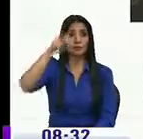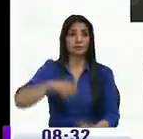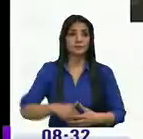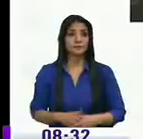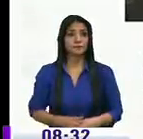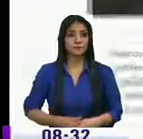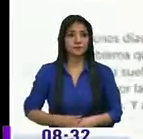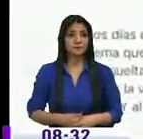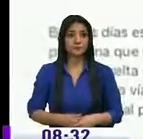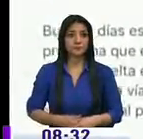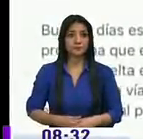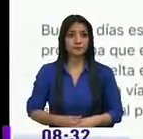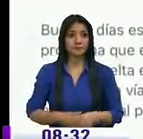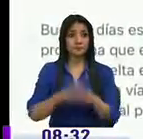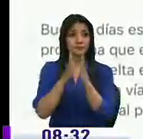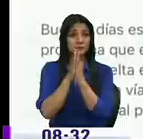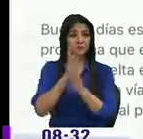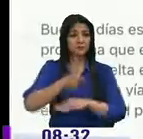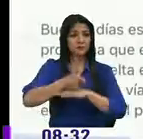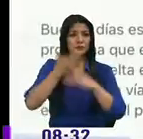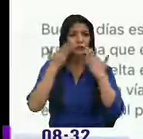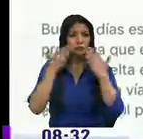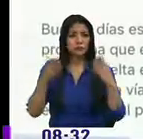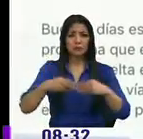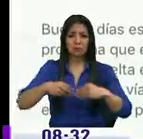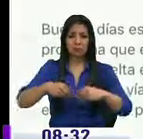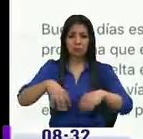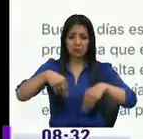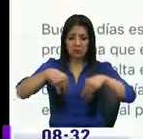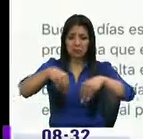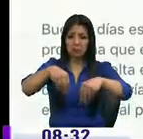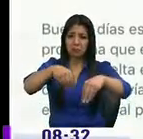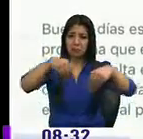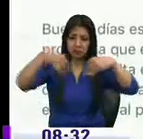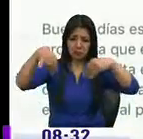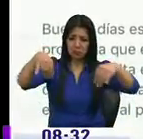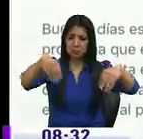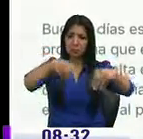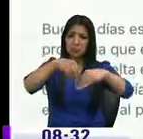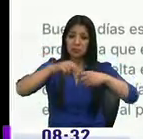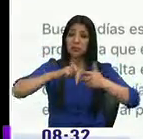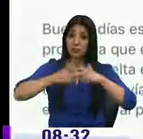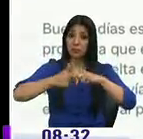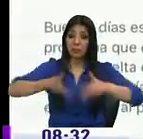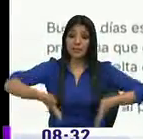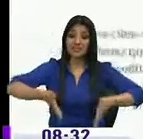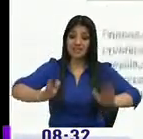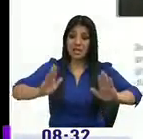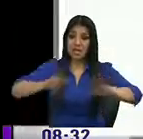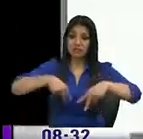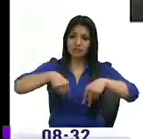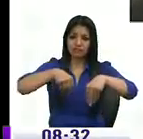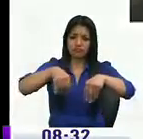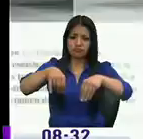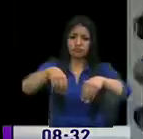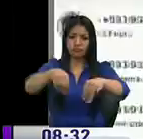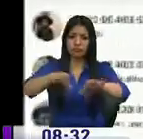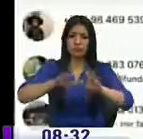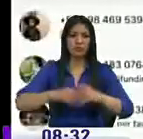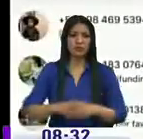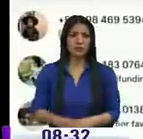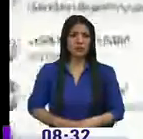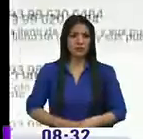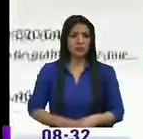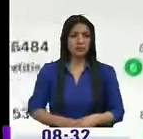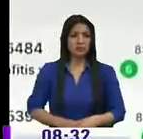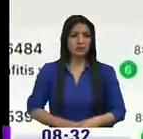Complicado. Así que autoridades, yo no sé por qué sueltan esta gravilla, yo he visto en algunos lados y es bien problemático. O sea,